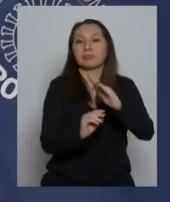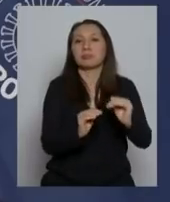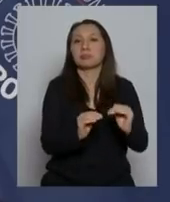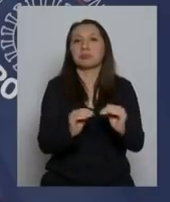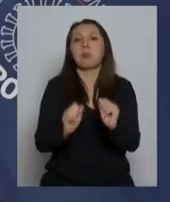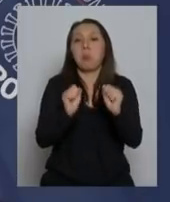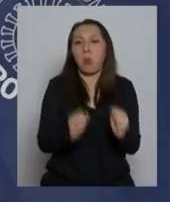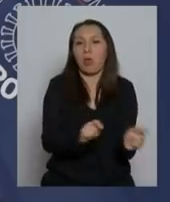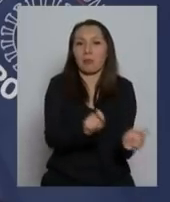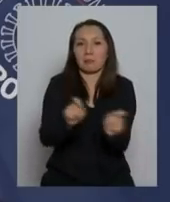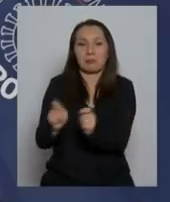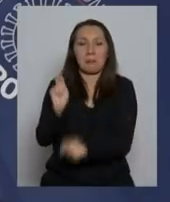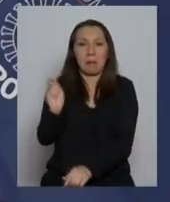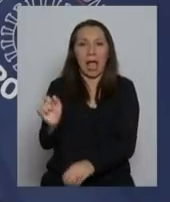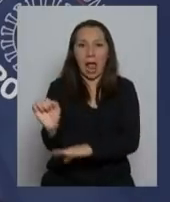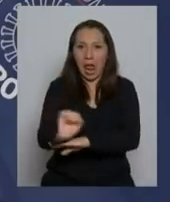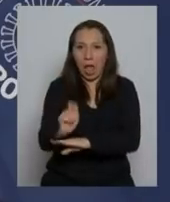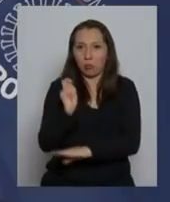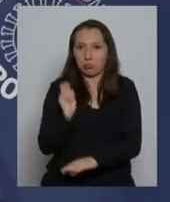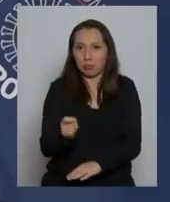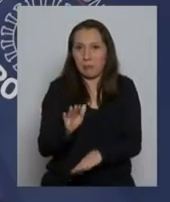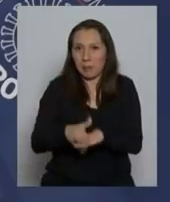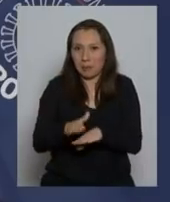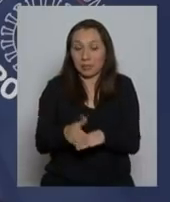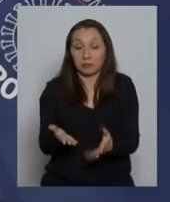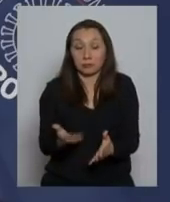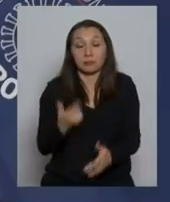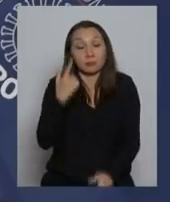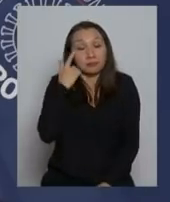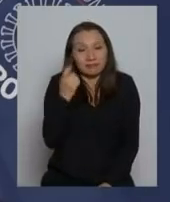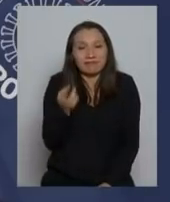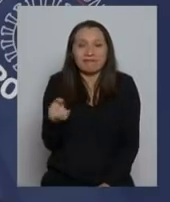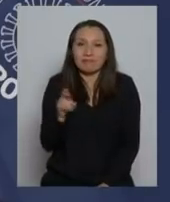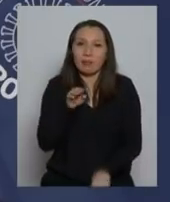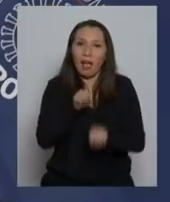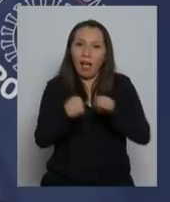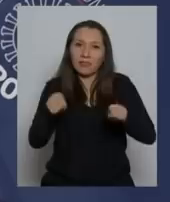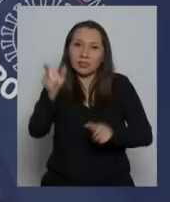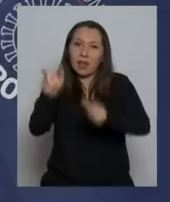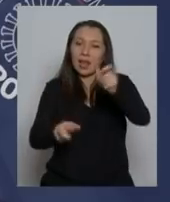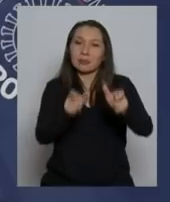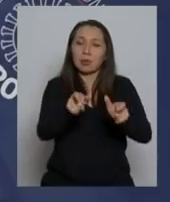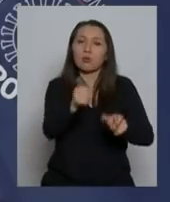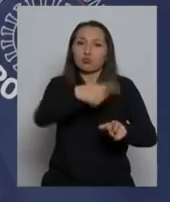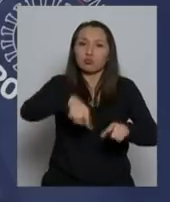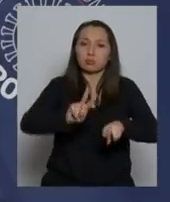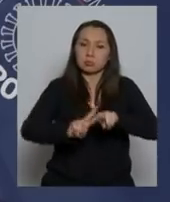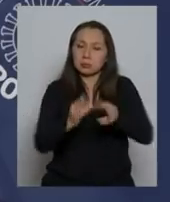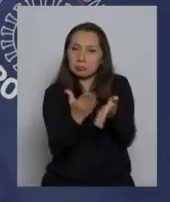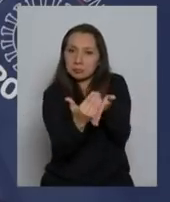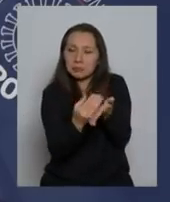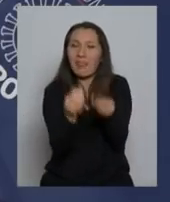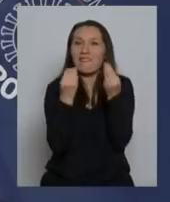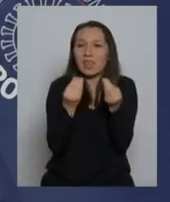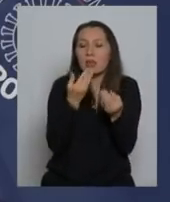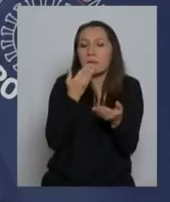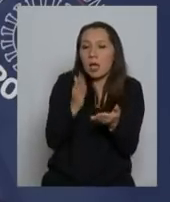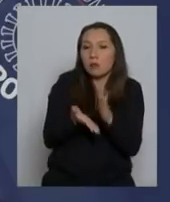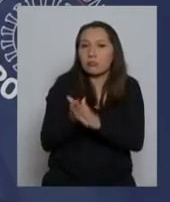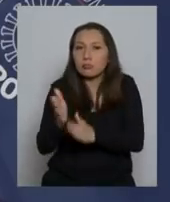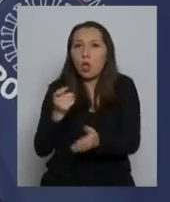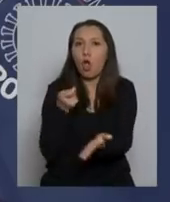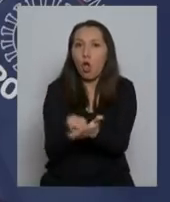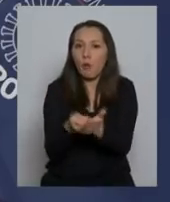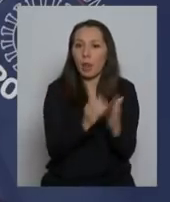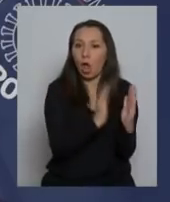permisos de circulación. Y por eso, insisto, creo que hay un llamado aquí a la ciudadanía a organizarse mejor, a hacer sus